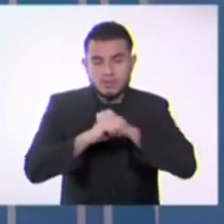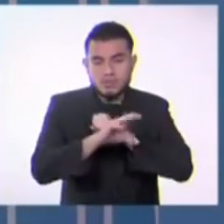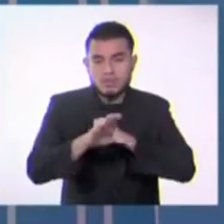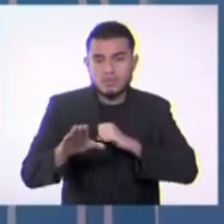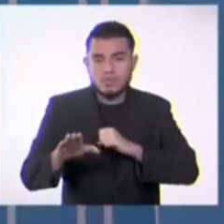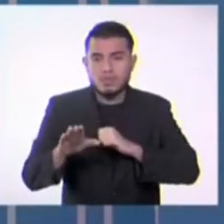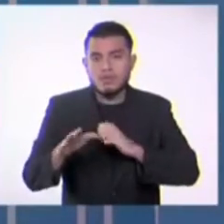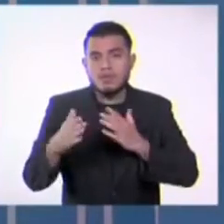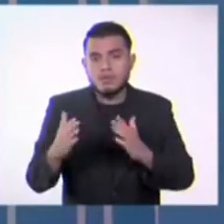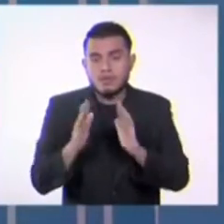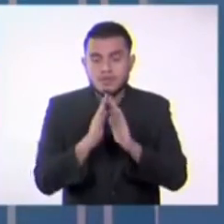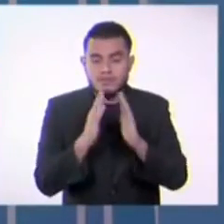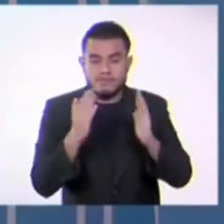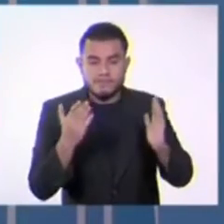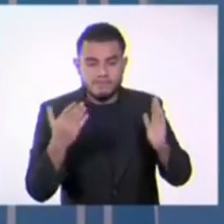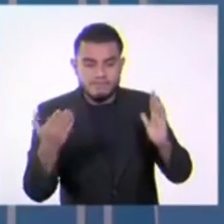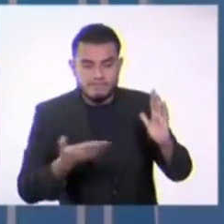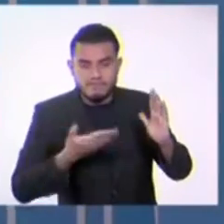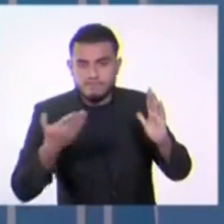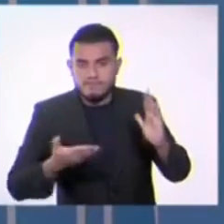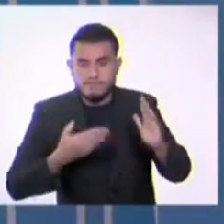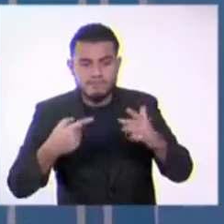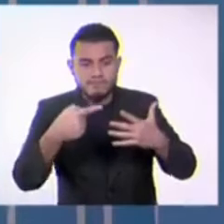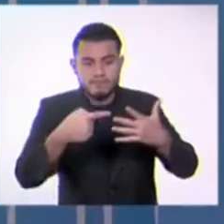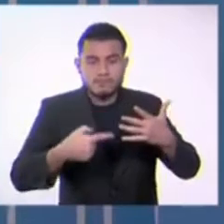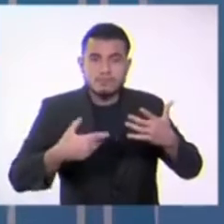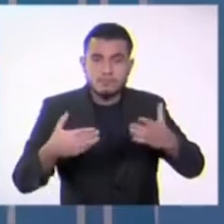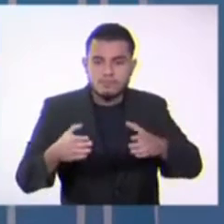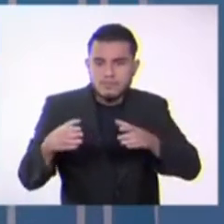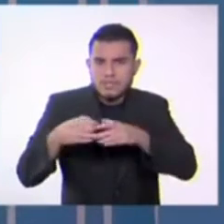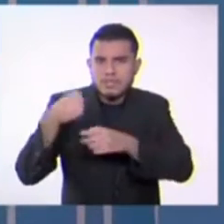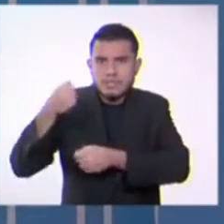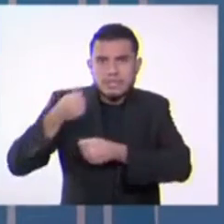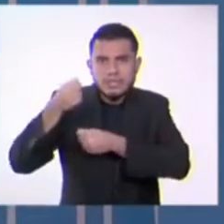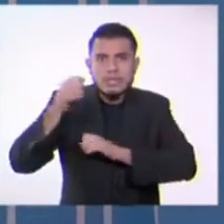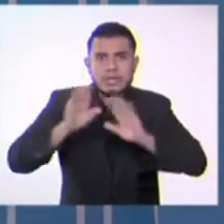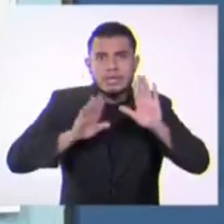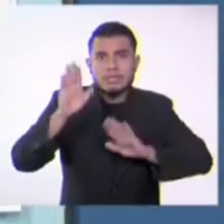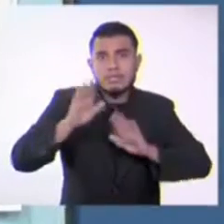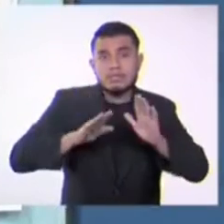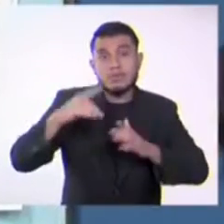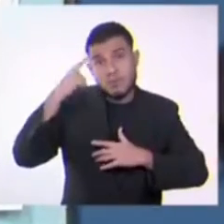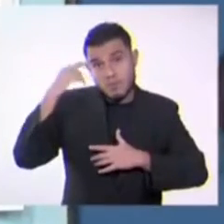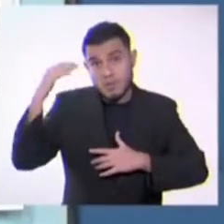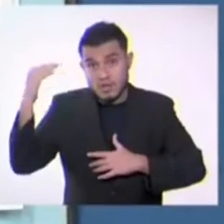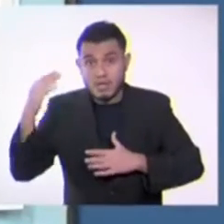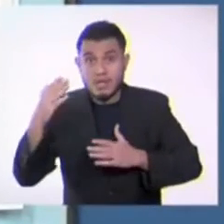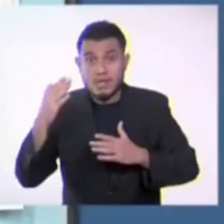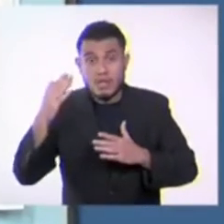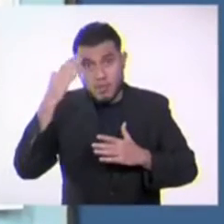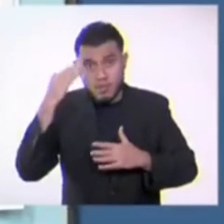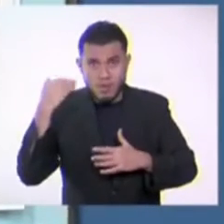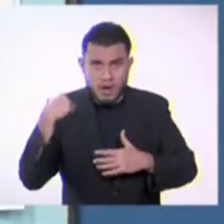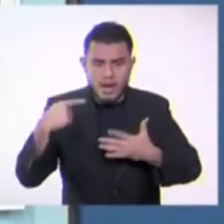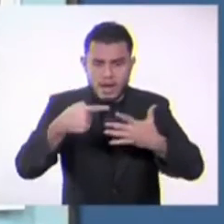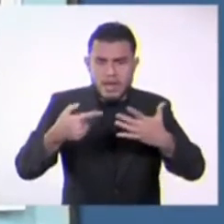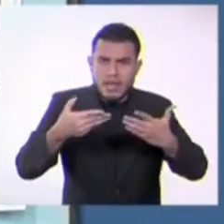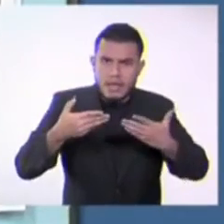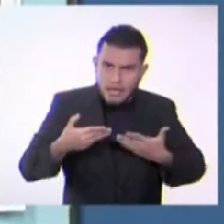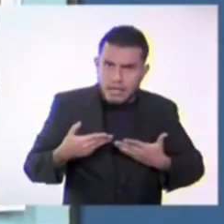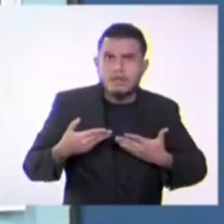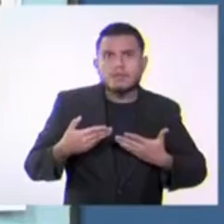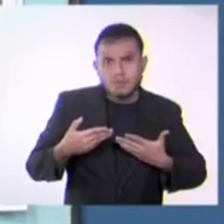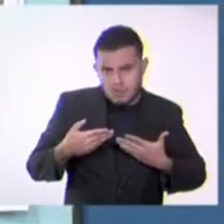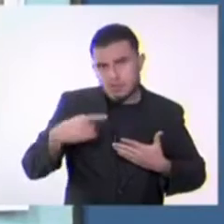da apertura a derechos sindicales, a la participación política de la mujer, a derechos laborales, indemnizaciones y una